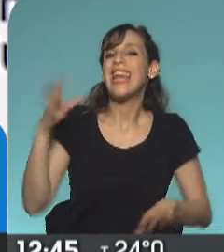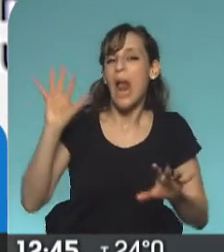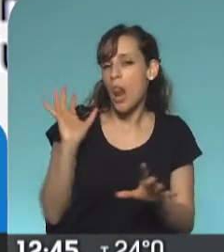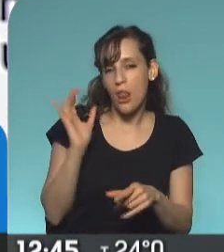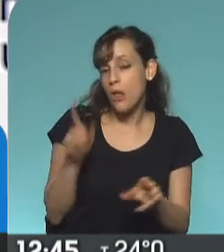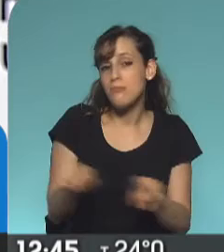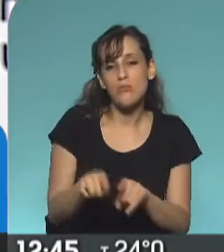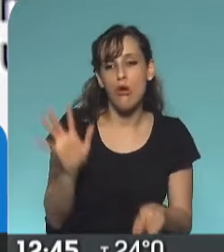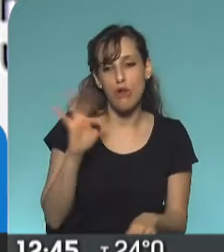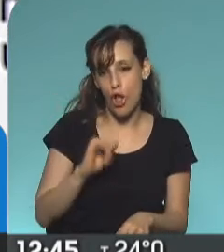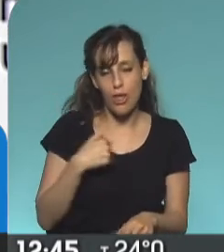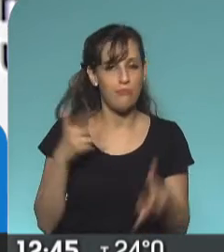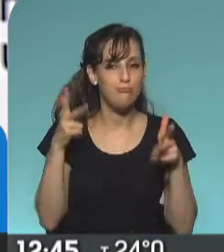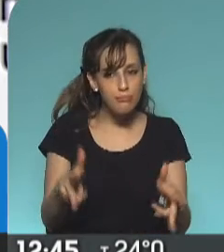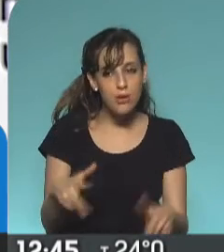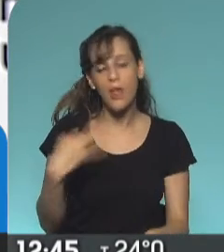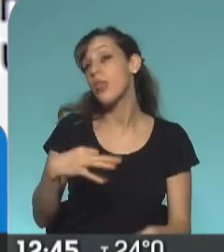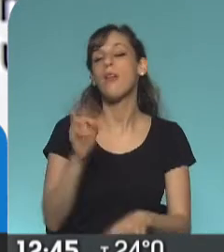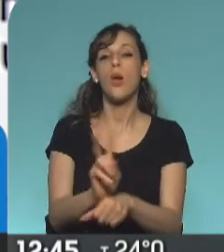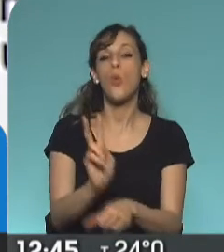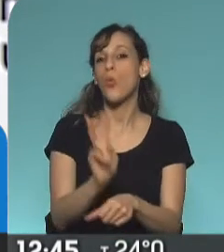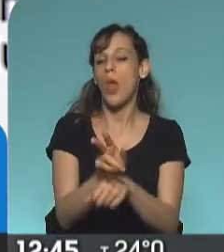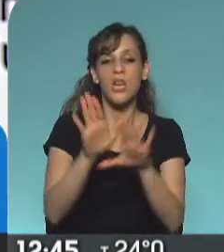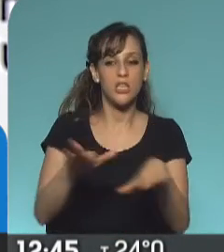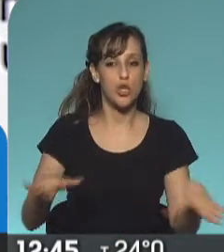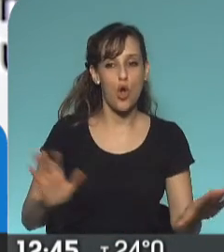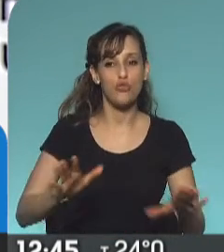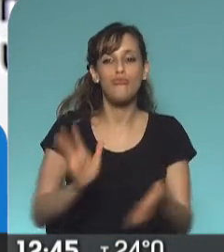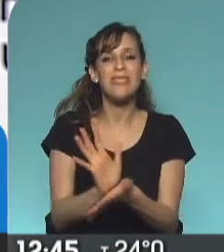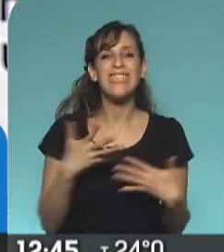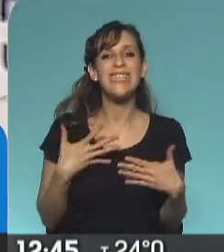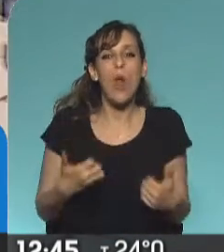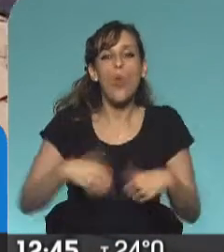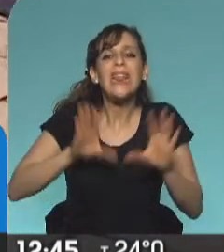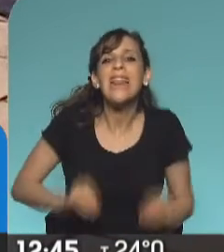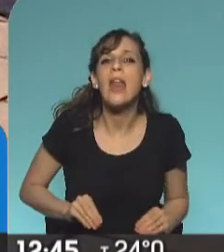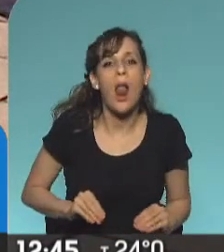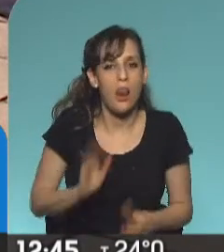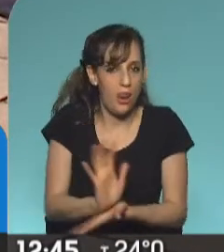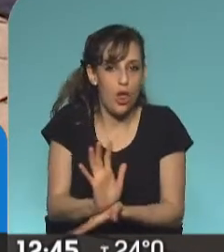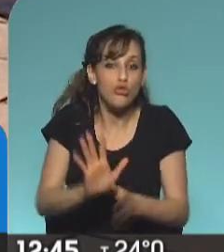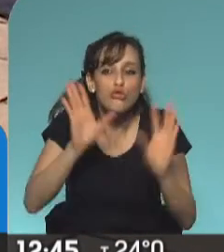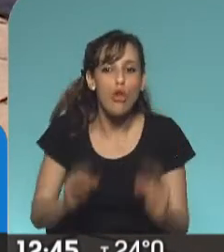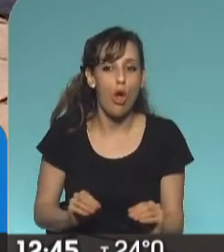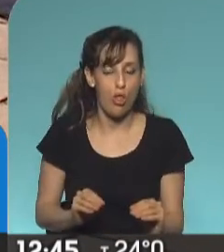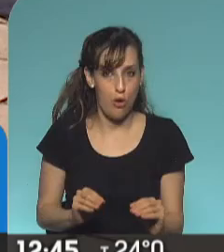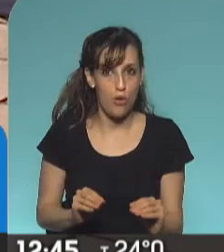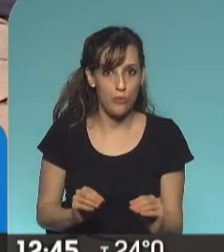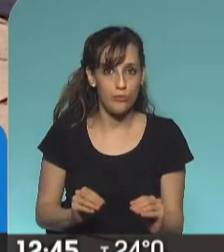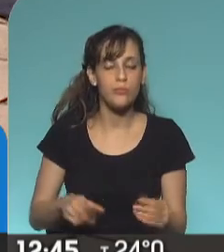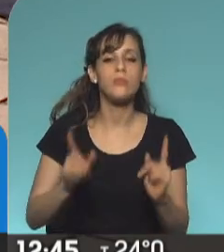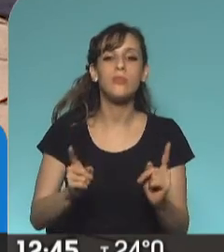nosotros tenemos que cuidar la salud integral de nuestros niños son el futuro de nuestra nación y lo que ha pasado